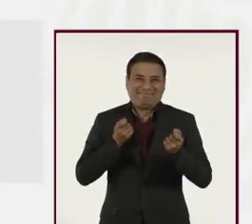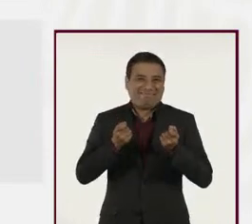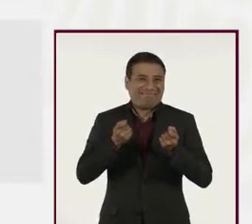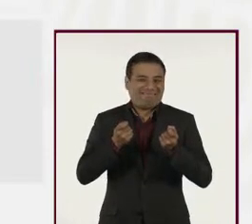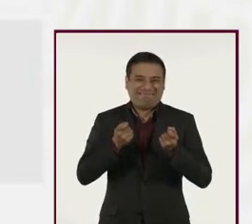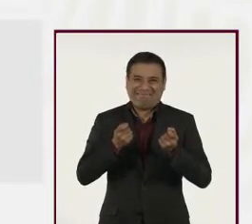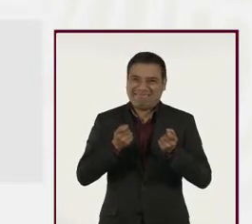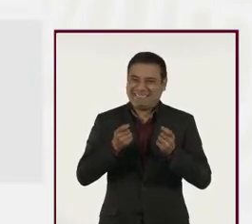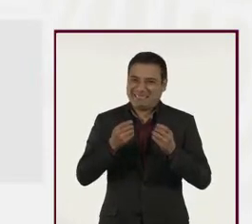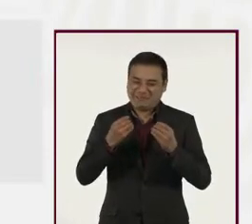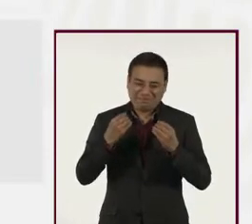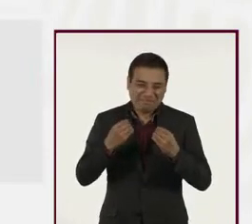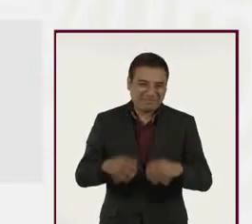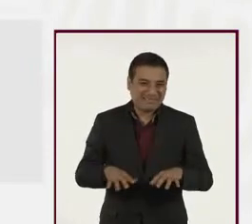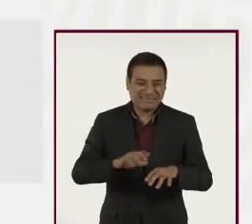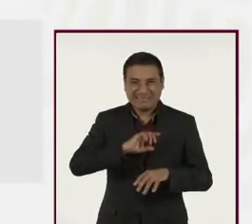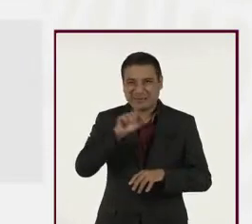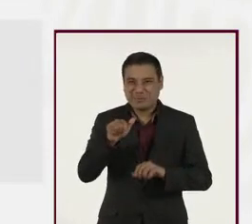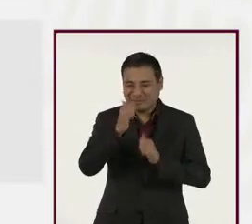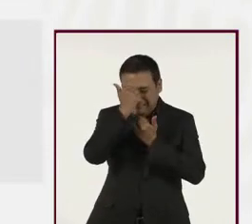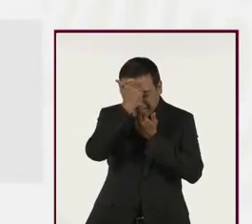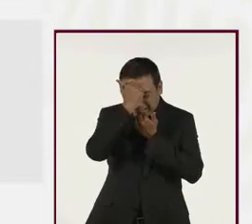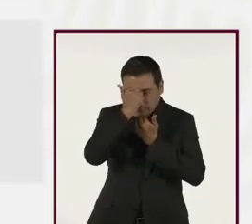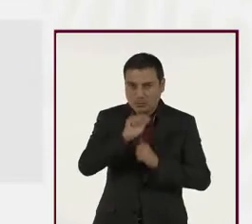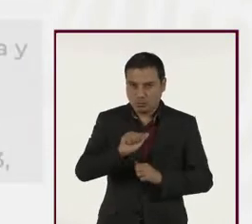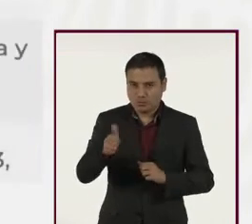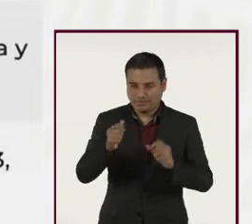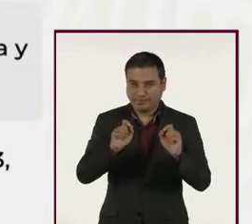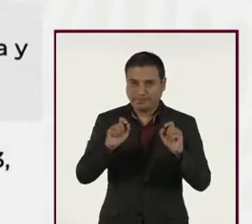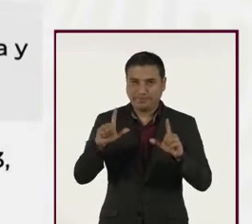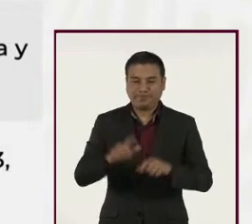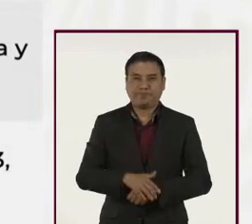malestar significativo. La que sigue, por favor.